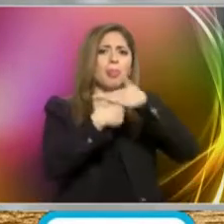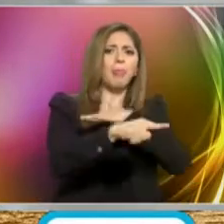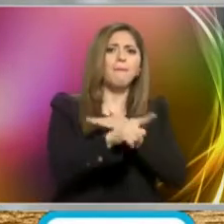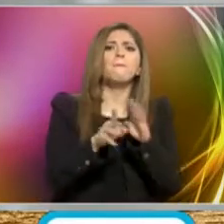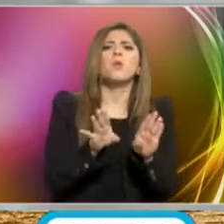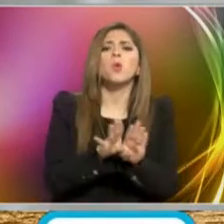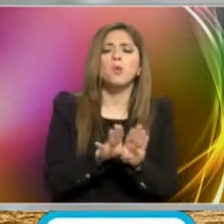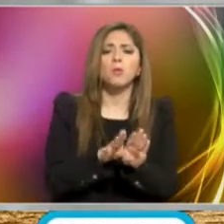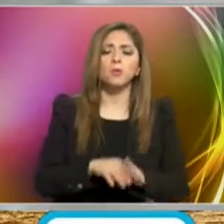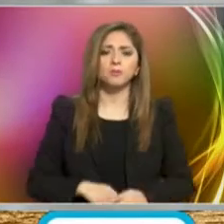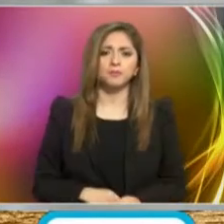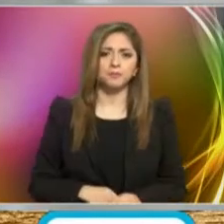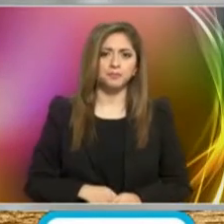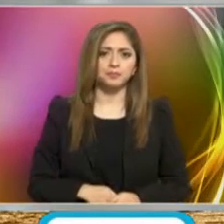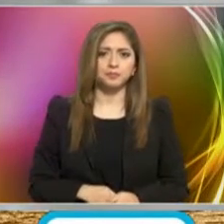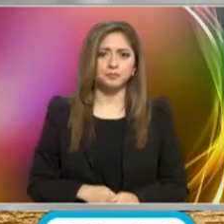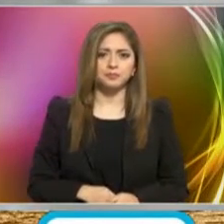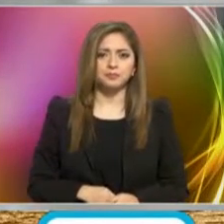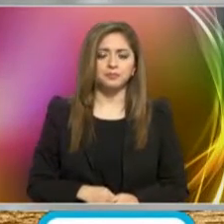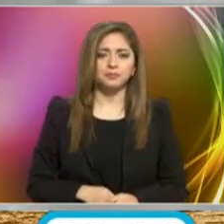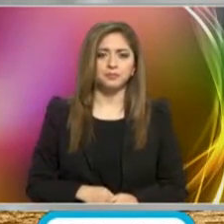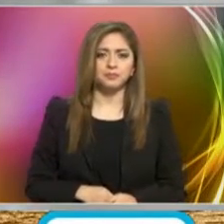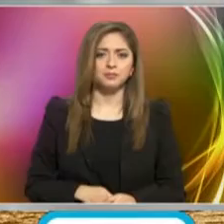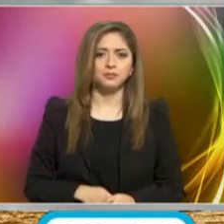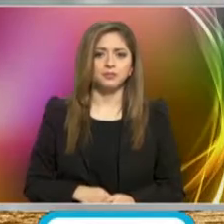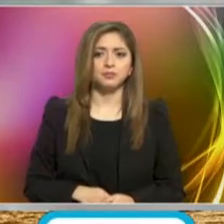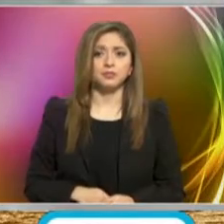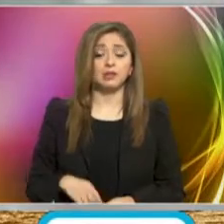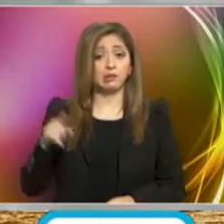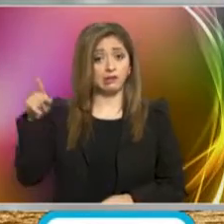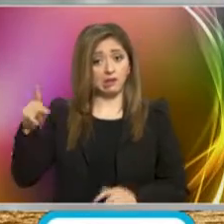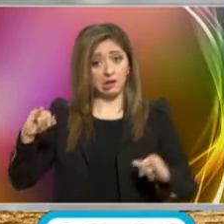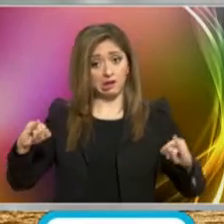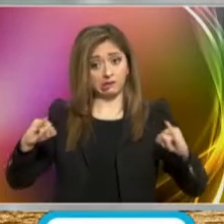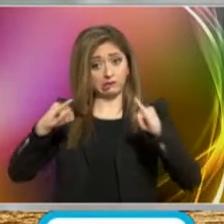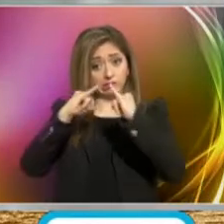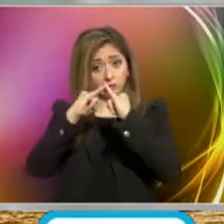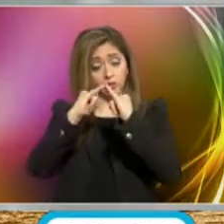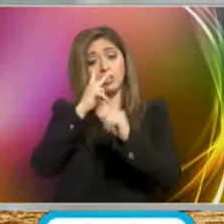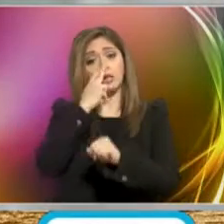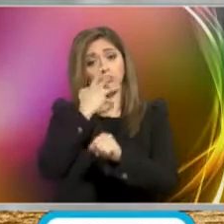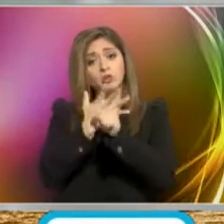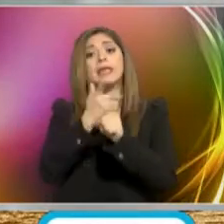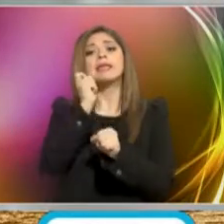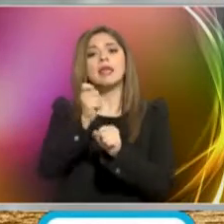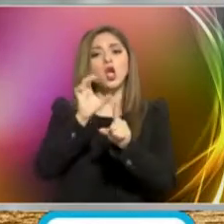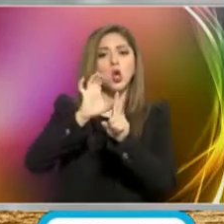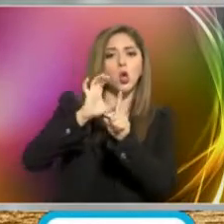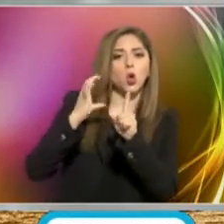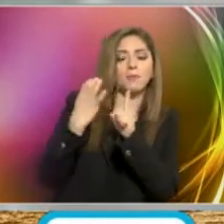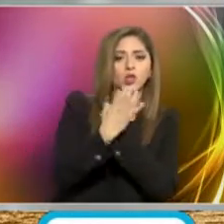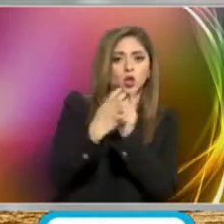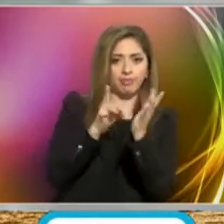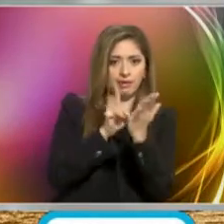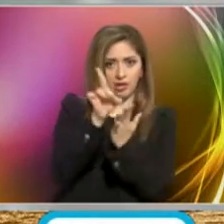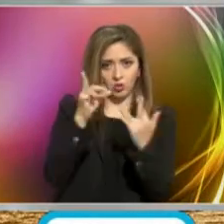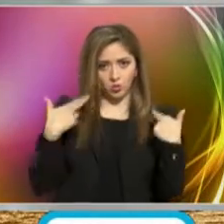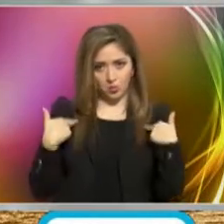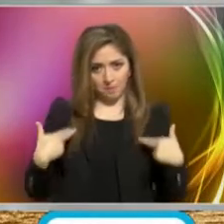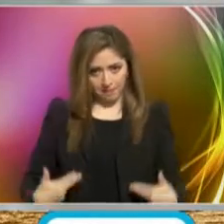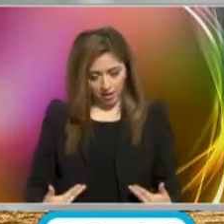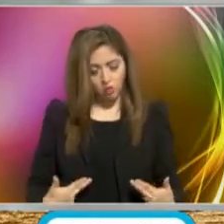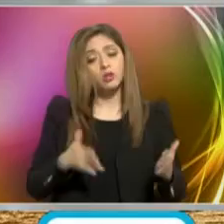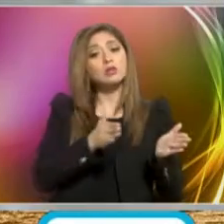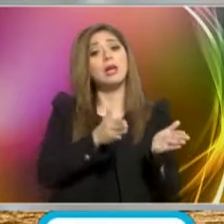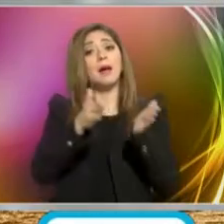nos Bueno, ayuda en ese principio proceso? las instituciones correspondientes son las comisiones Estas dos. de derechos humanos, y la